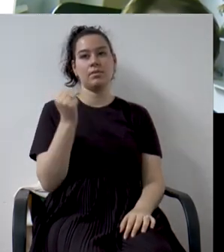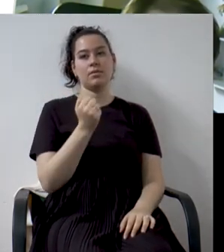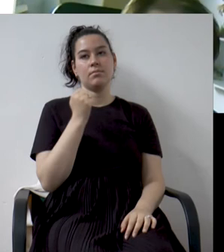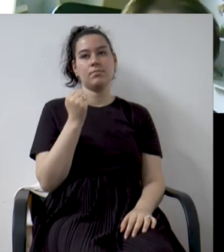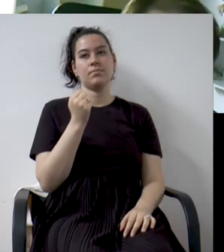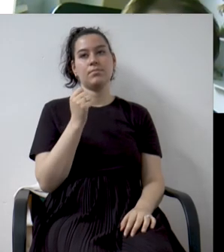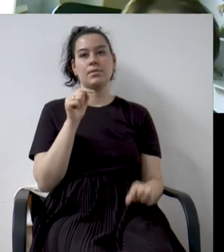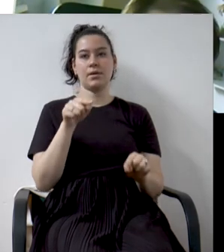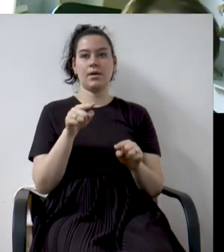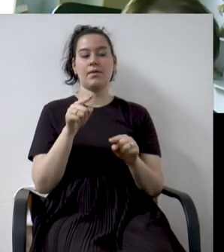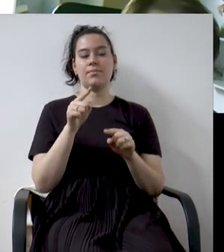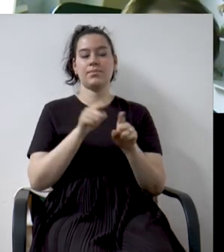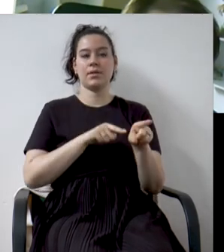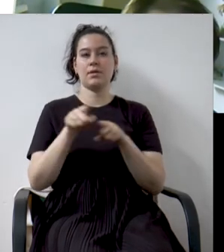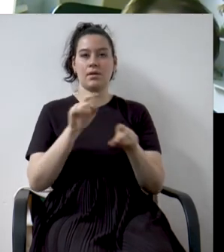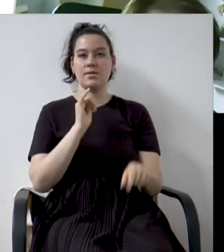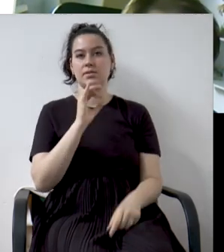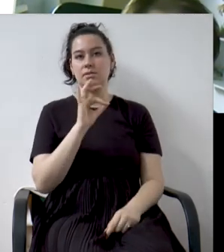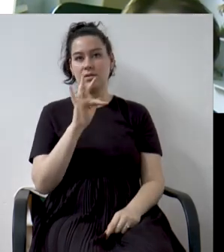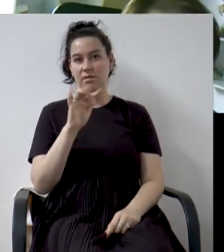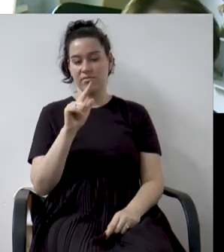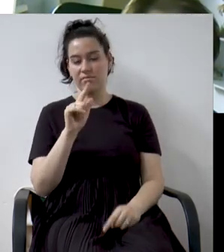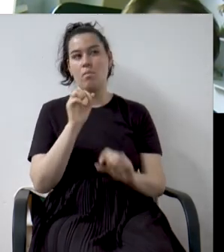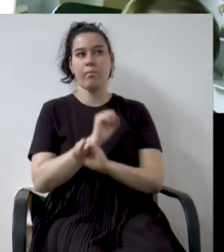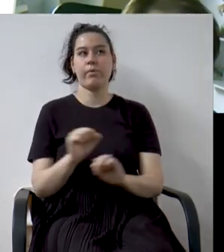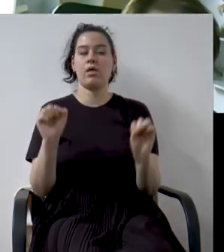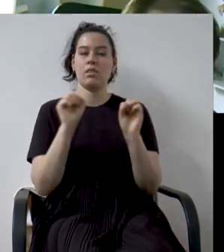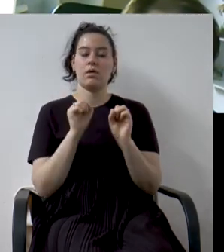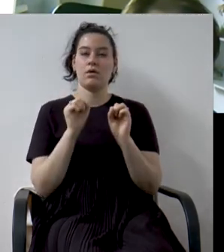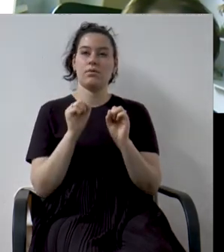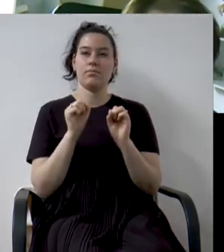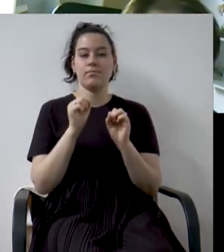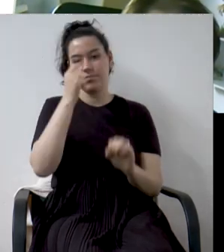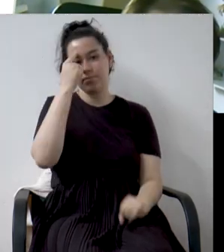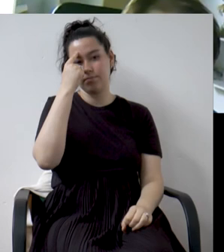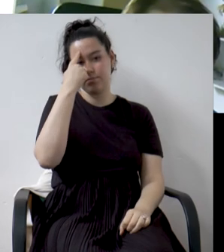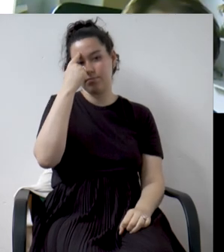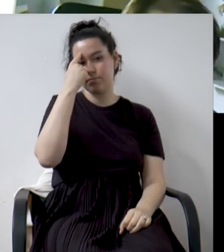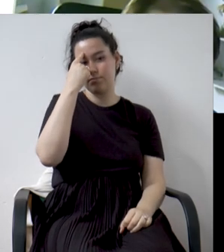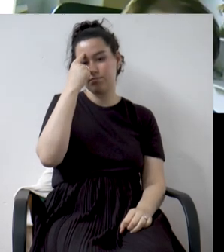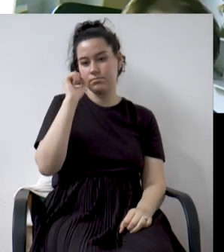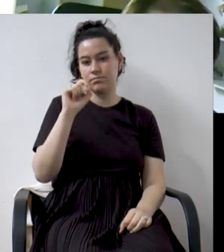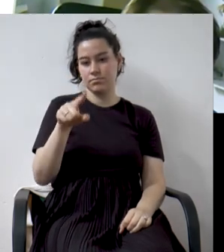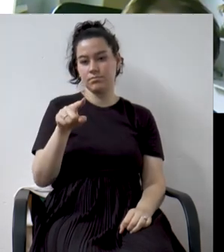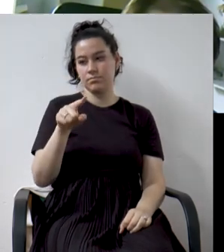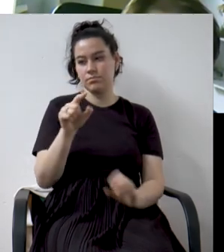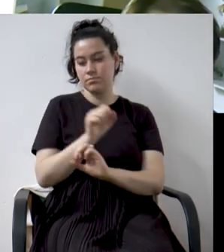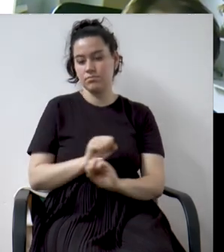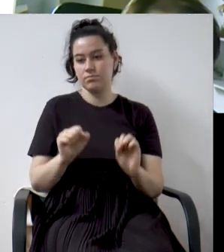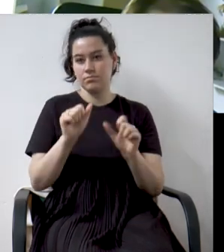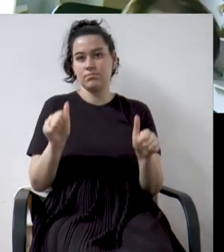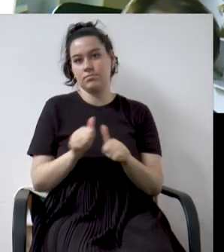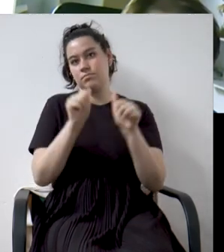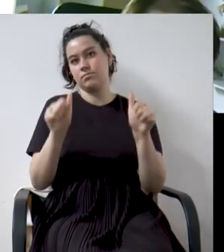que la carrera, que CEF puede de cierta manera estar pensando su capacidad de movilización, que